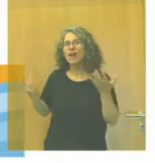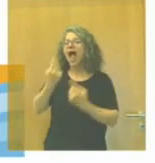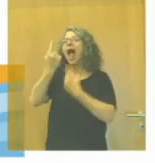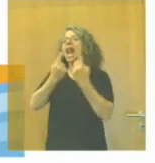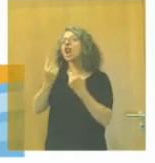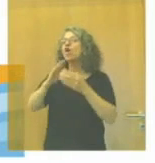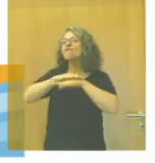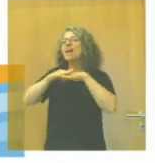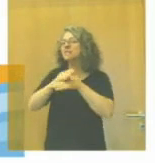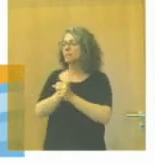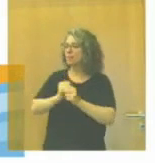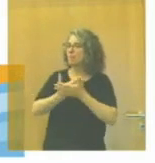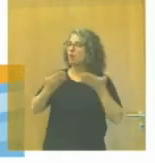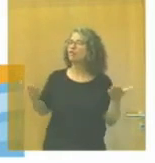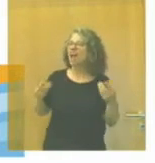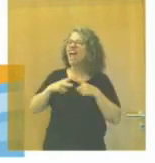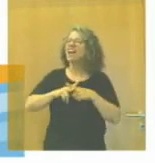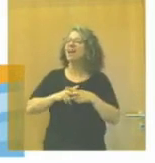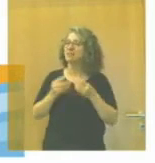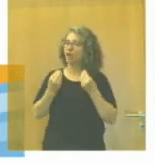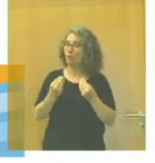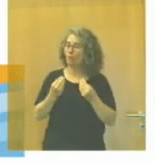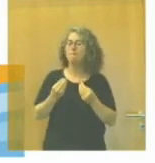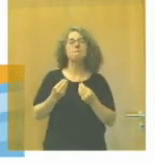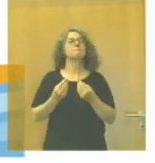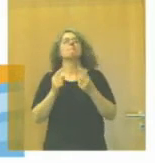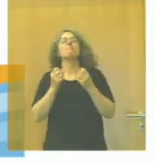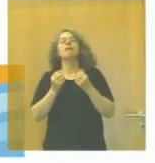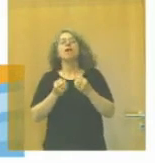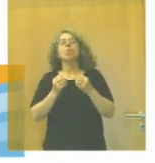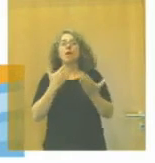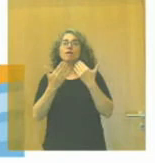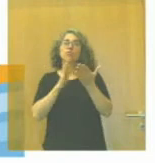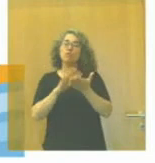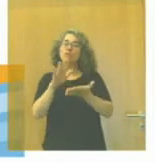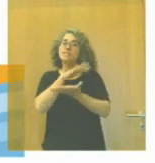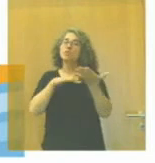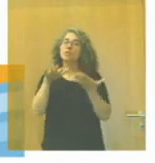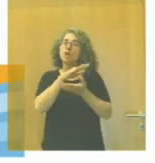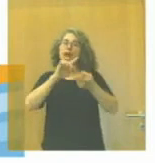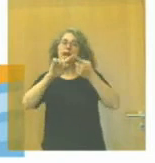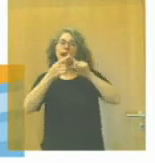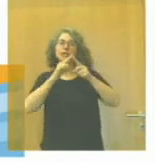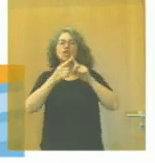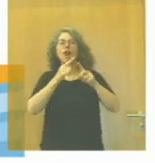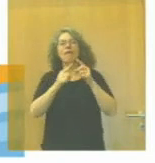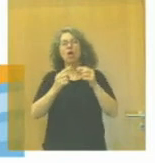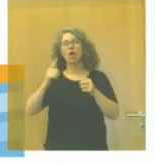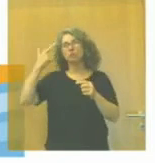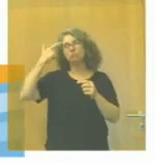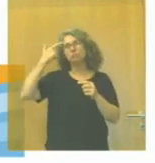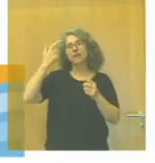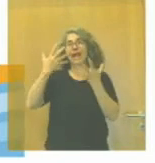elemento de esto. Hemos decidido, cuando hablamos de situaciones vinculadas al intento